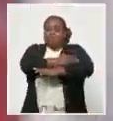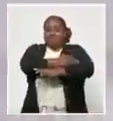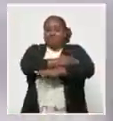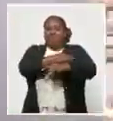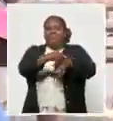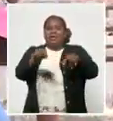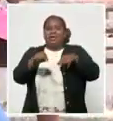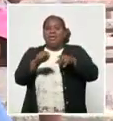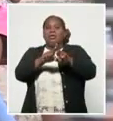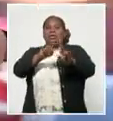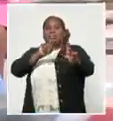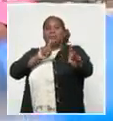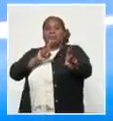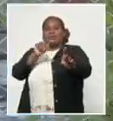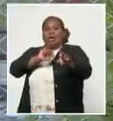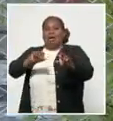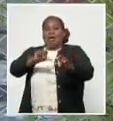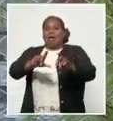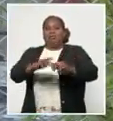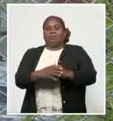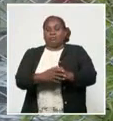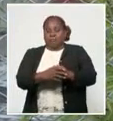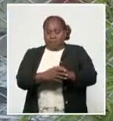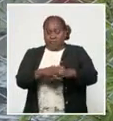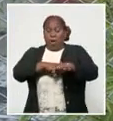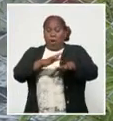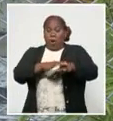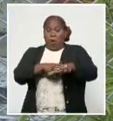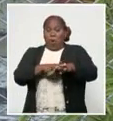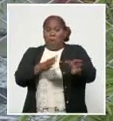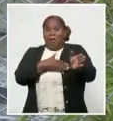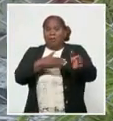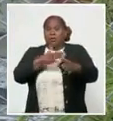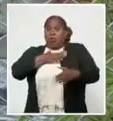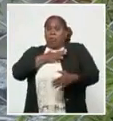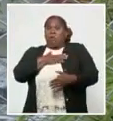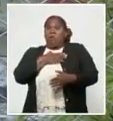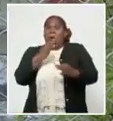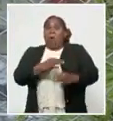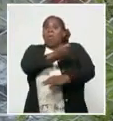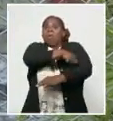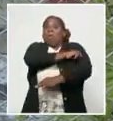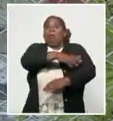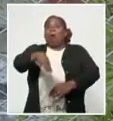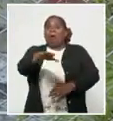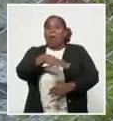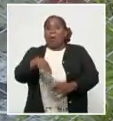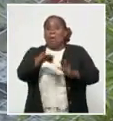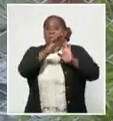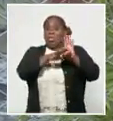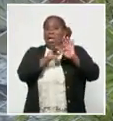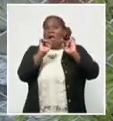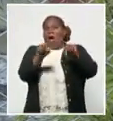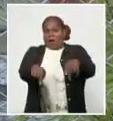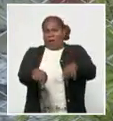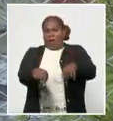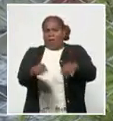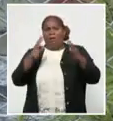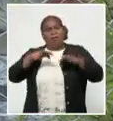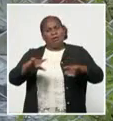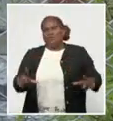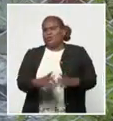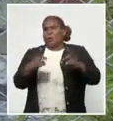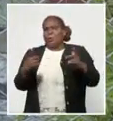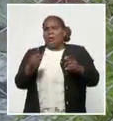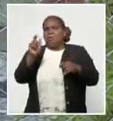necesario distanciamiento social. Retrocedemos por las indisciplinas nuestras, porque las medidas estaban, lo que pasa es que no se cumplían, la gente